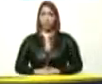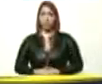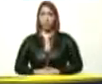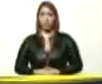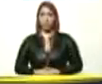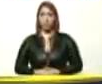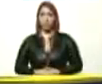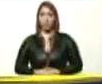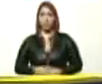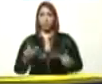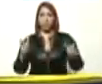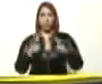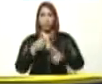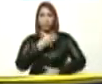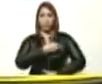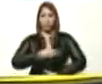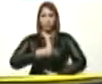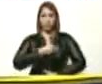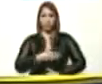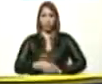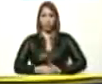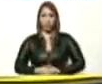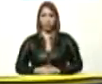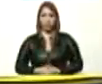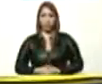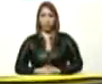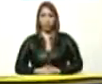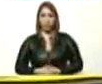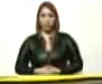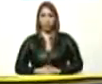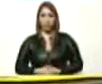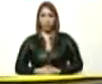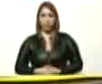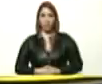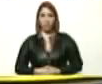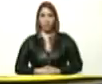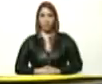grandes misiones, y micromisiones, igualmente,